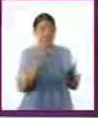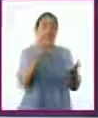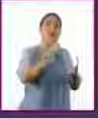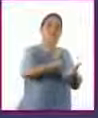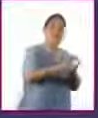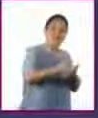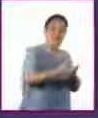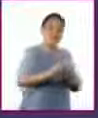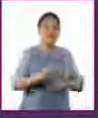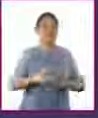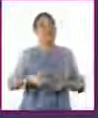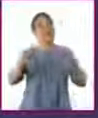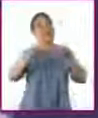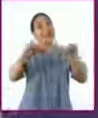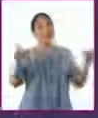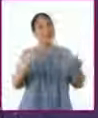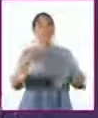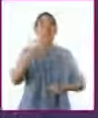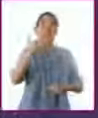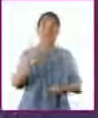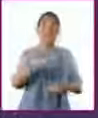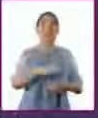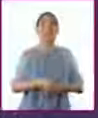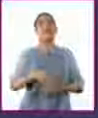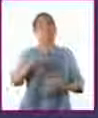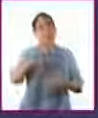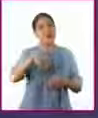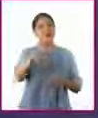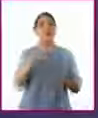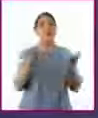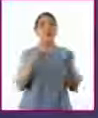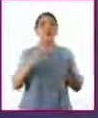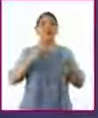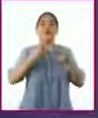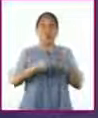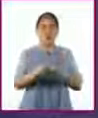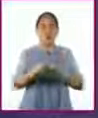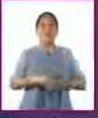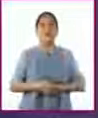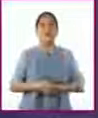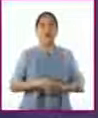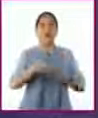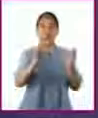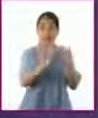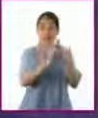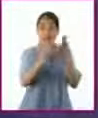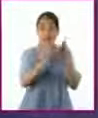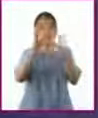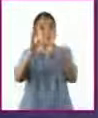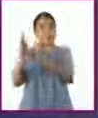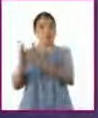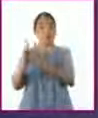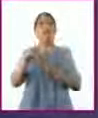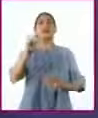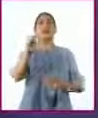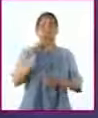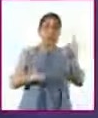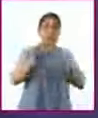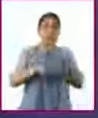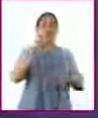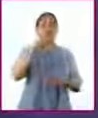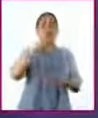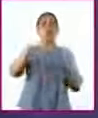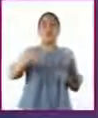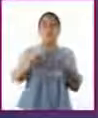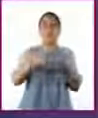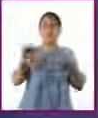apuntes. ¿Listos? Muy bien, pues vamos juntos. Las bibliotecas a veces se encuentran cerca de donde vivimos